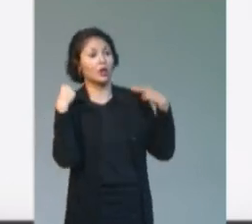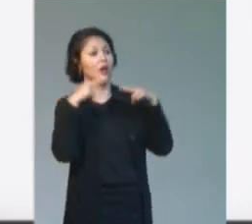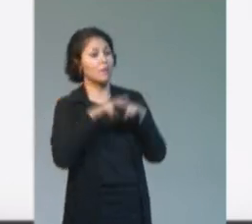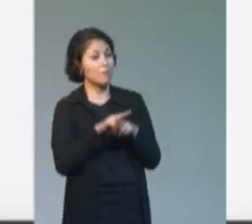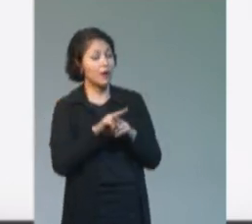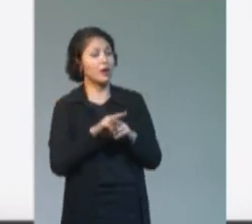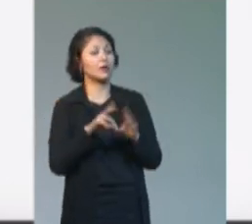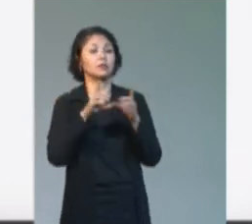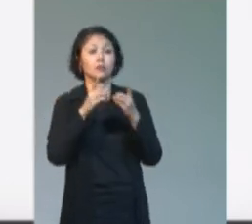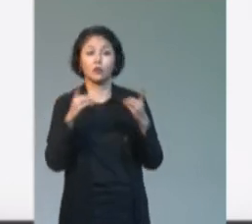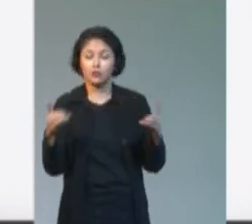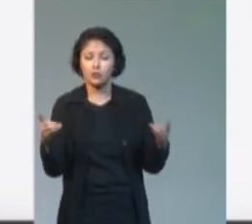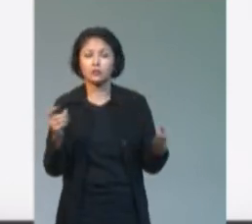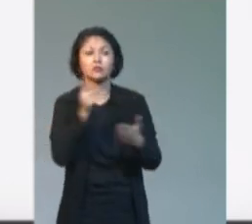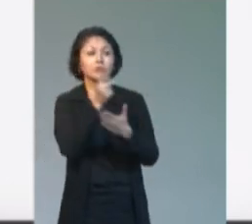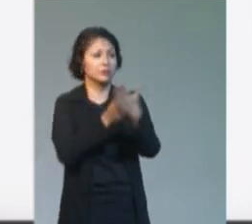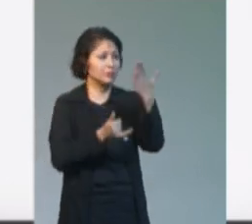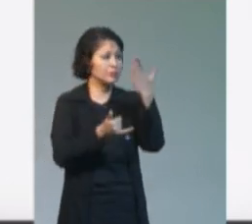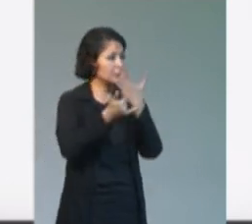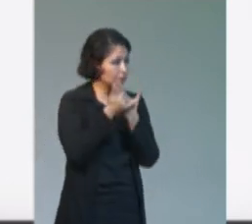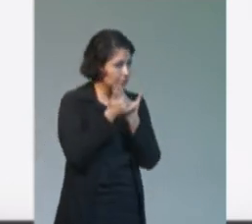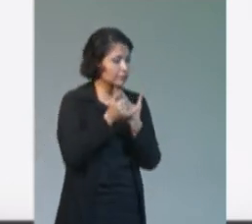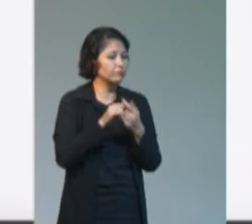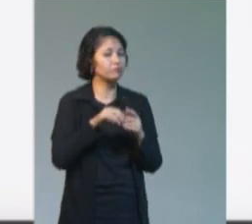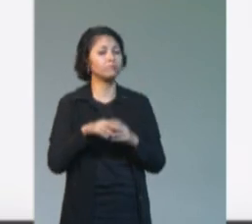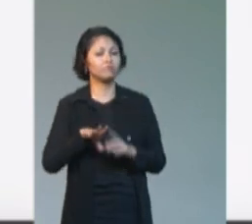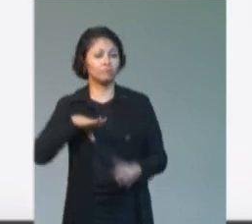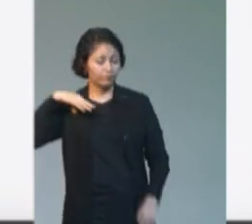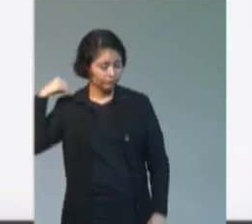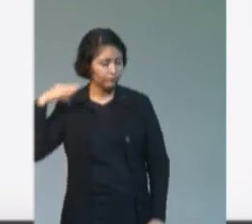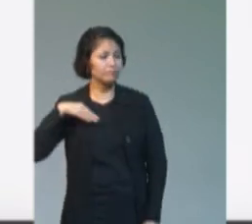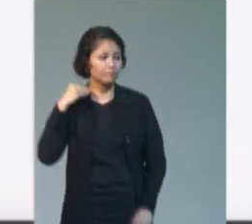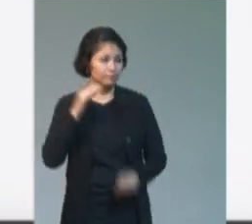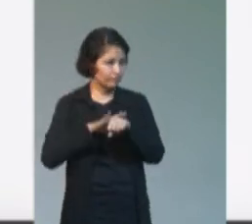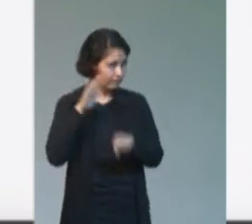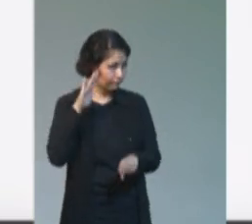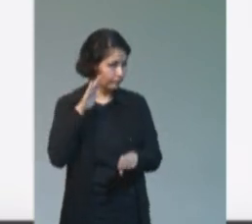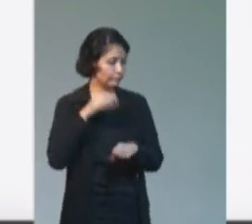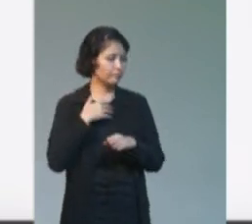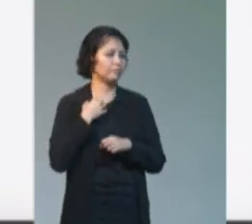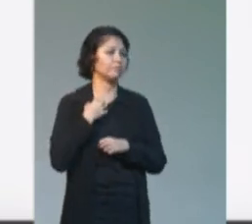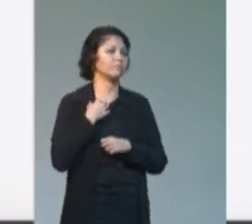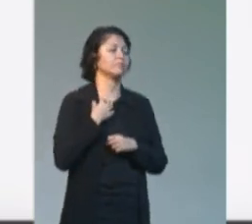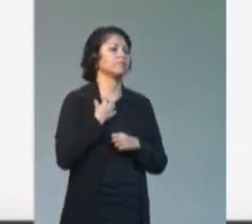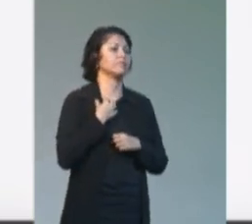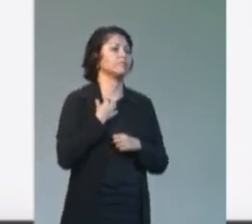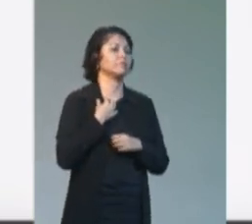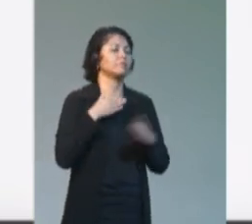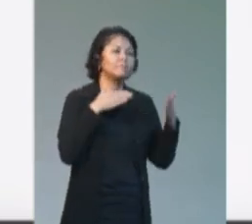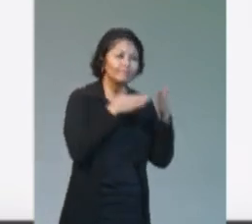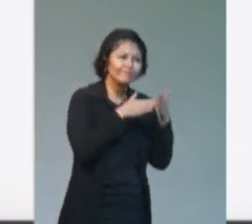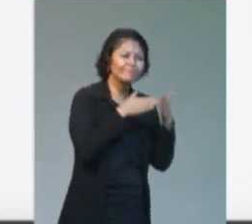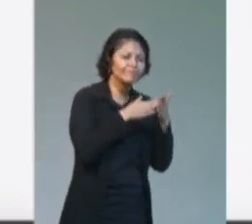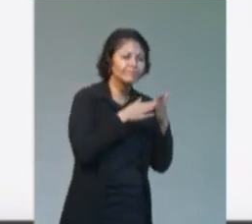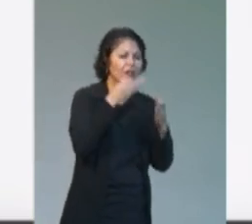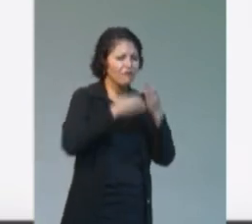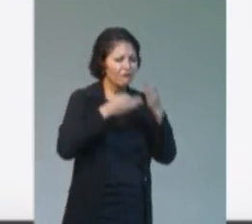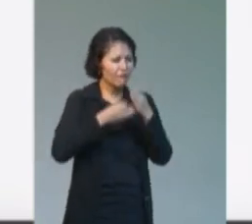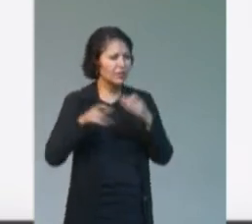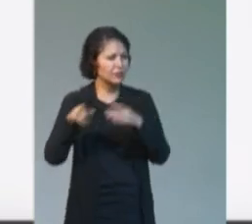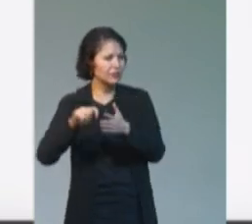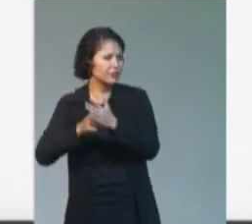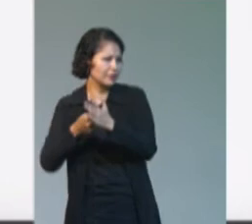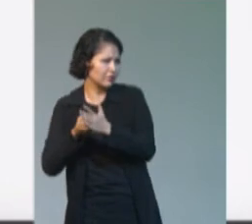diseñar la situación de enseñanza-aprendizaje por supuesto el obstáculo es muchas veces la falta de tecnología infraestructura